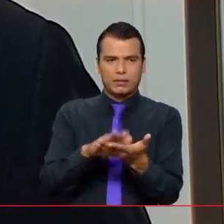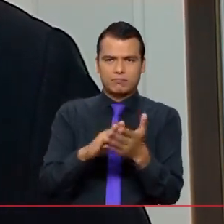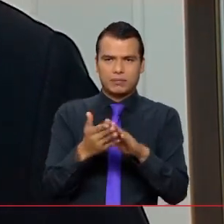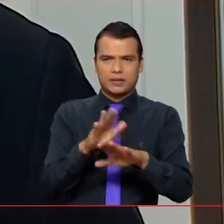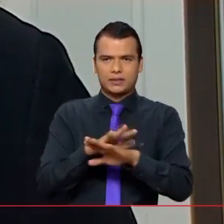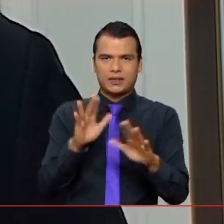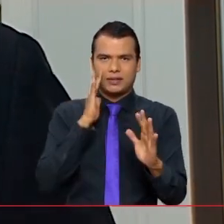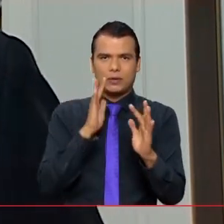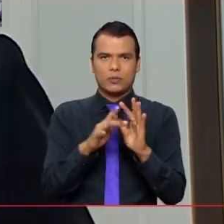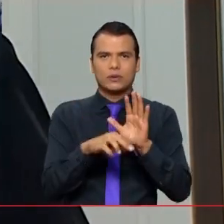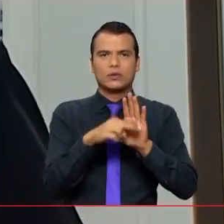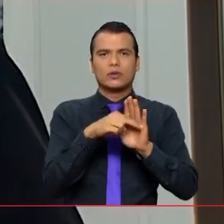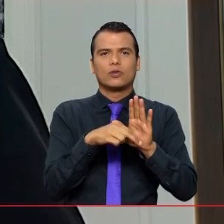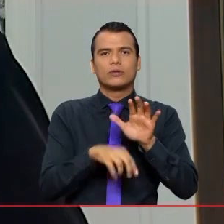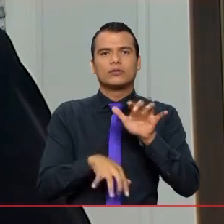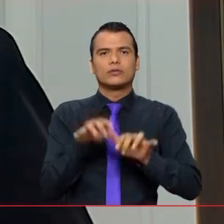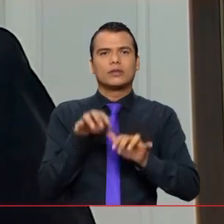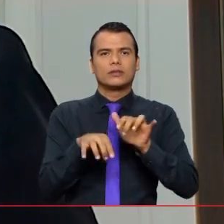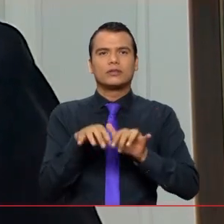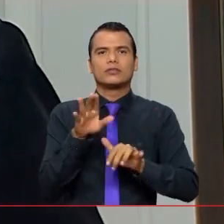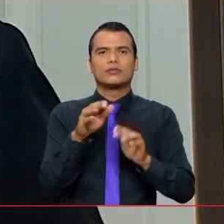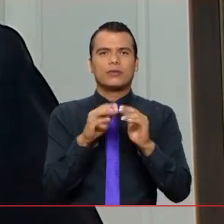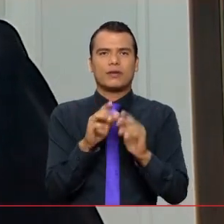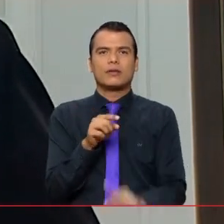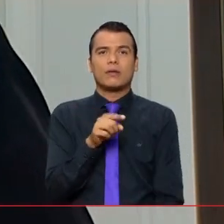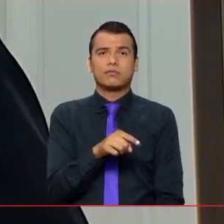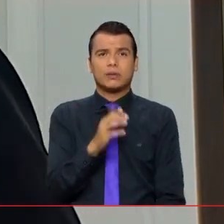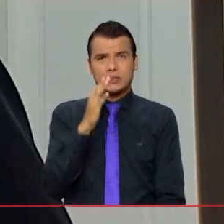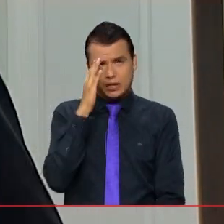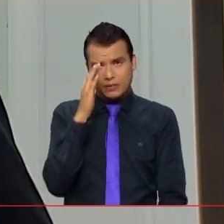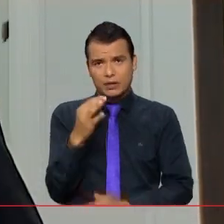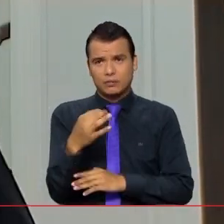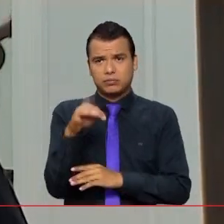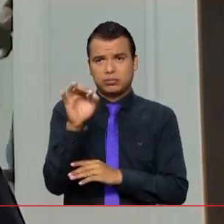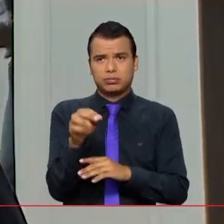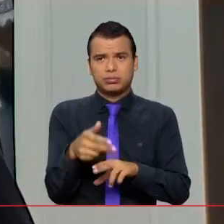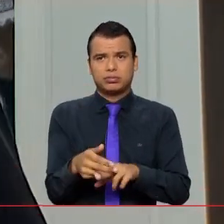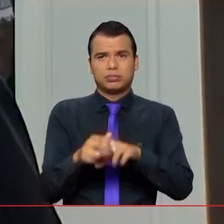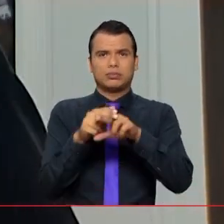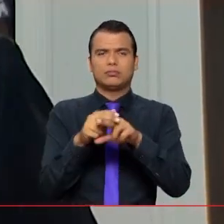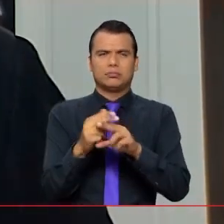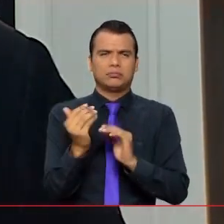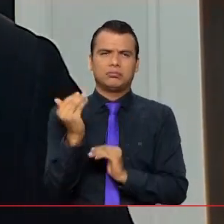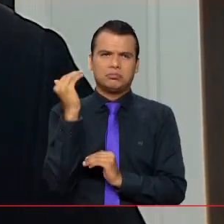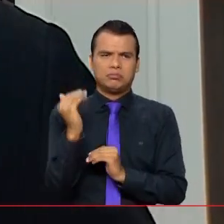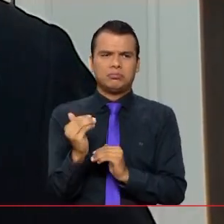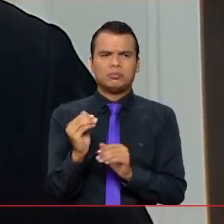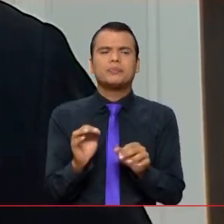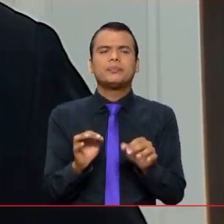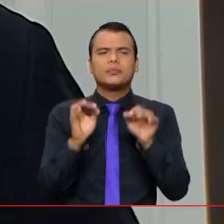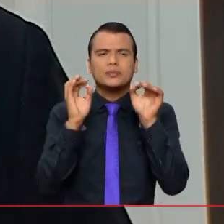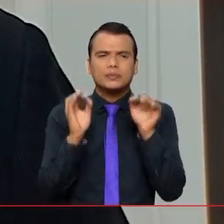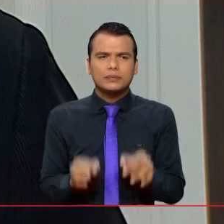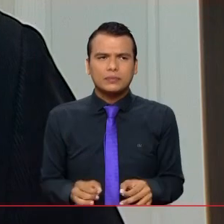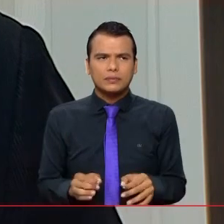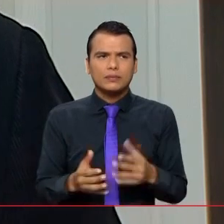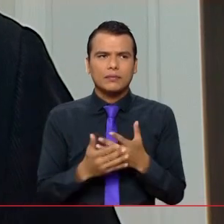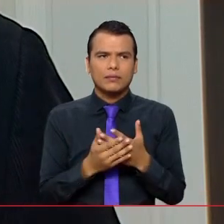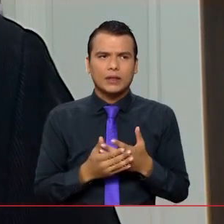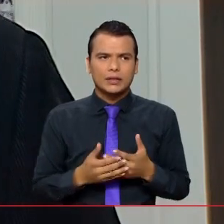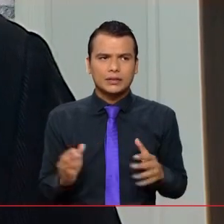siempre son una tasa muy pequeña, demasiada pequeña, que baja del 1% del interés, pero